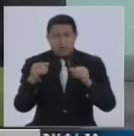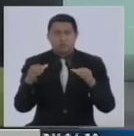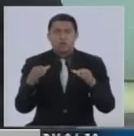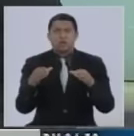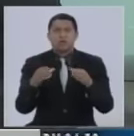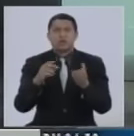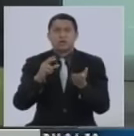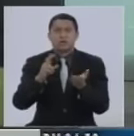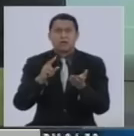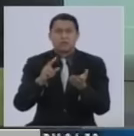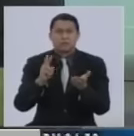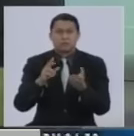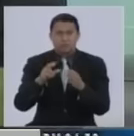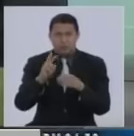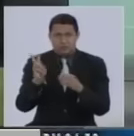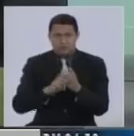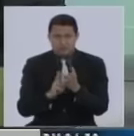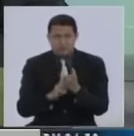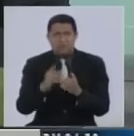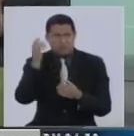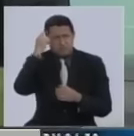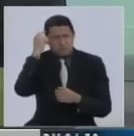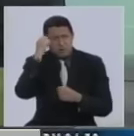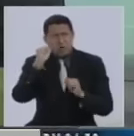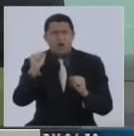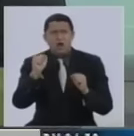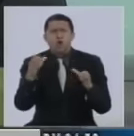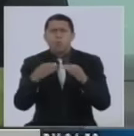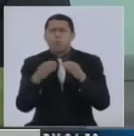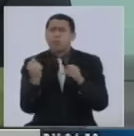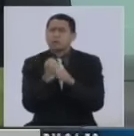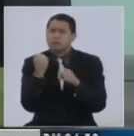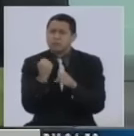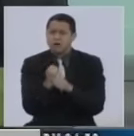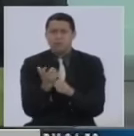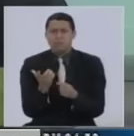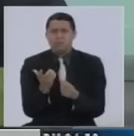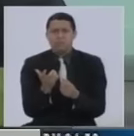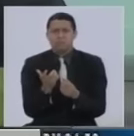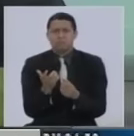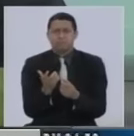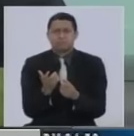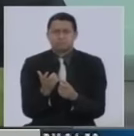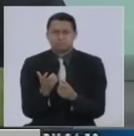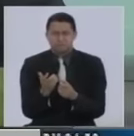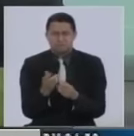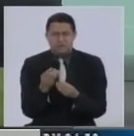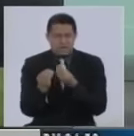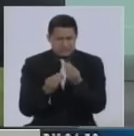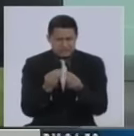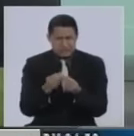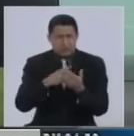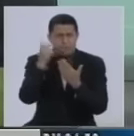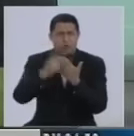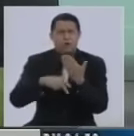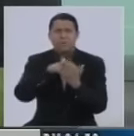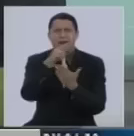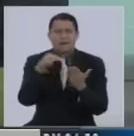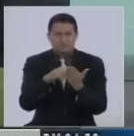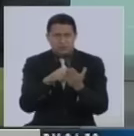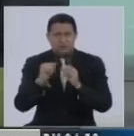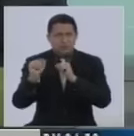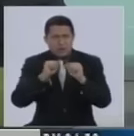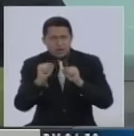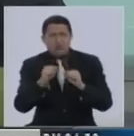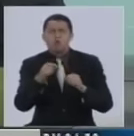venezolana de neurología llamado vms y como grupo Trabajamos para hacer lo que se llama el programa na personal de esclerosis